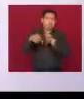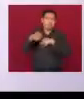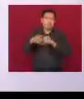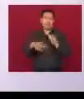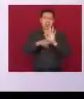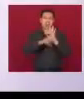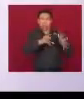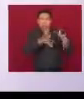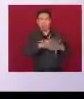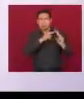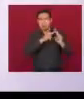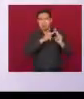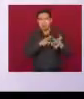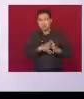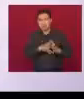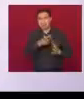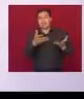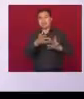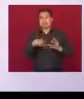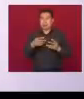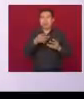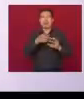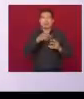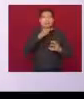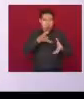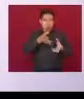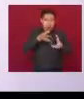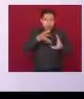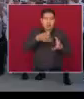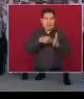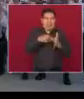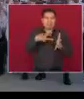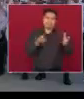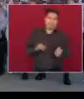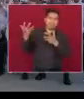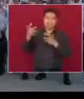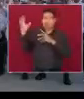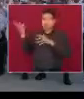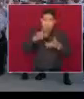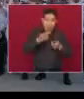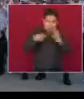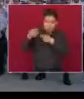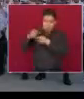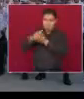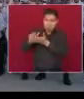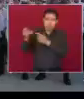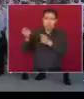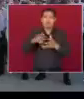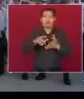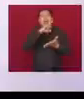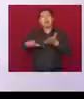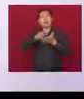Durante todo ese tiempo se apostó a vender petróleo crudo y comprar en el extranjero gasolinas, diésel y otros combustibles.